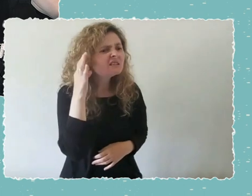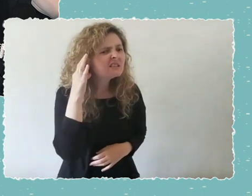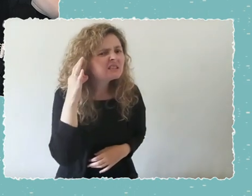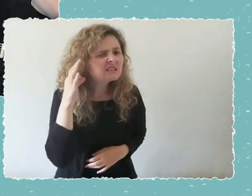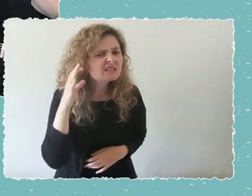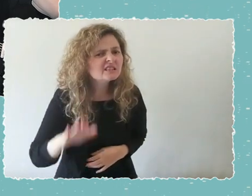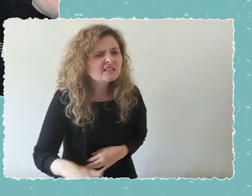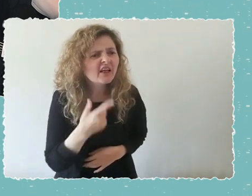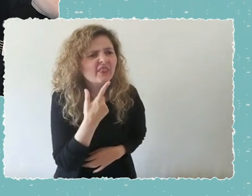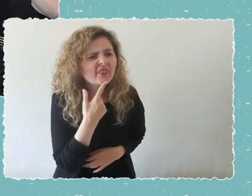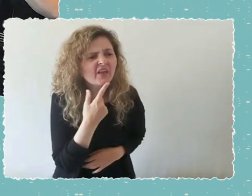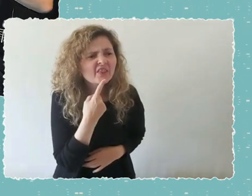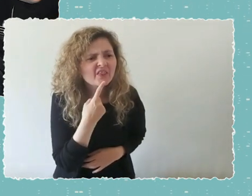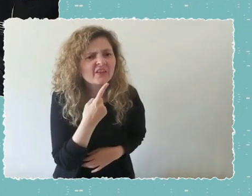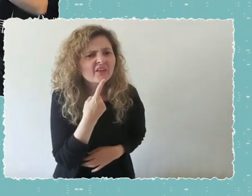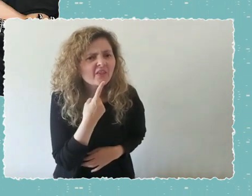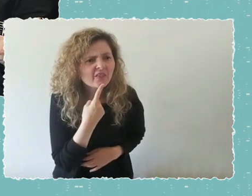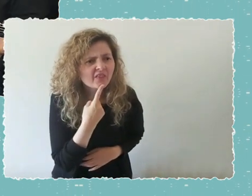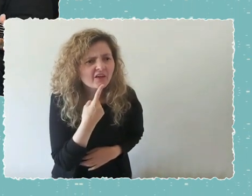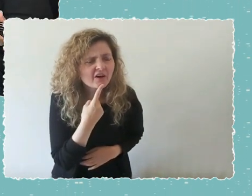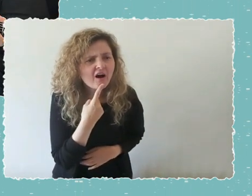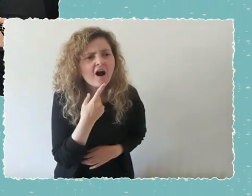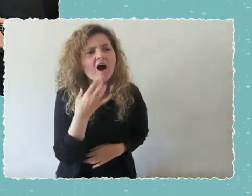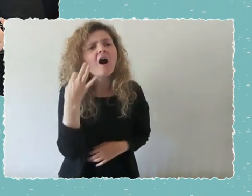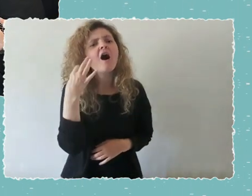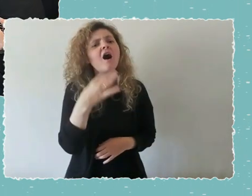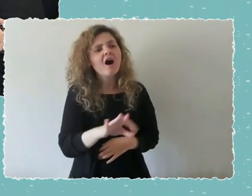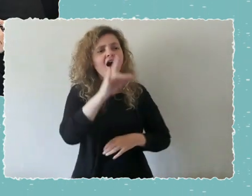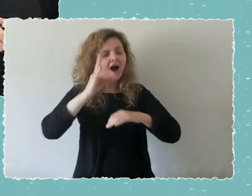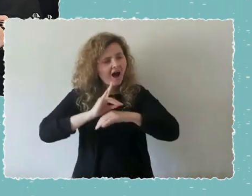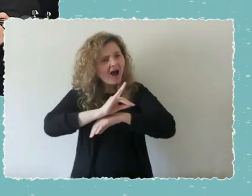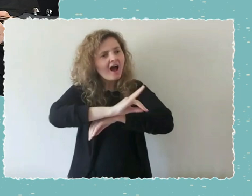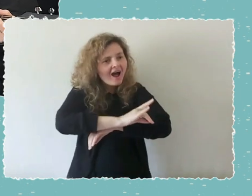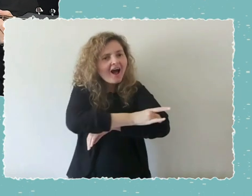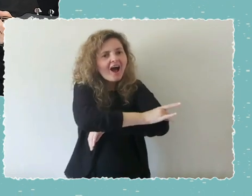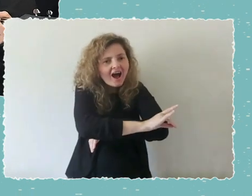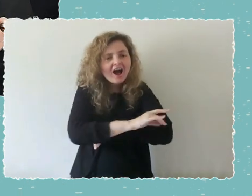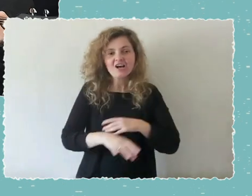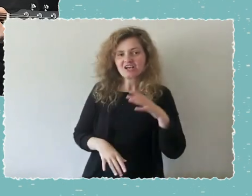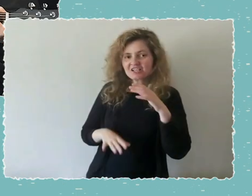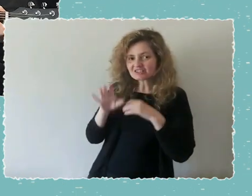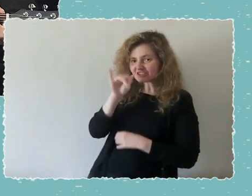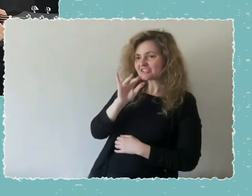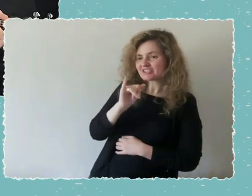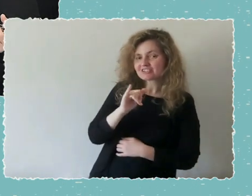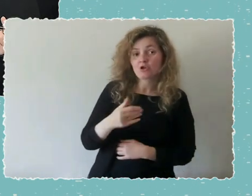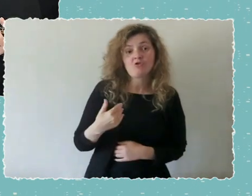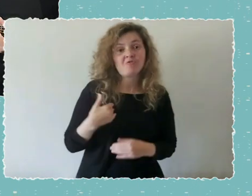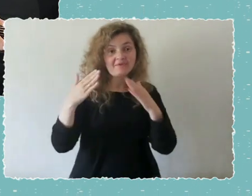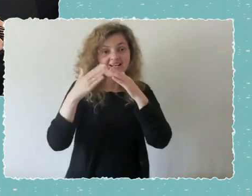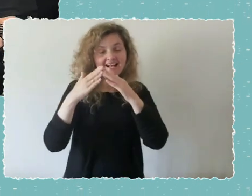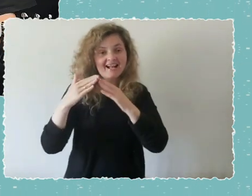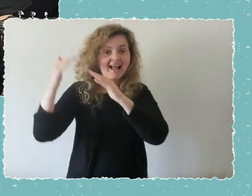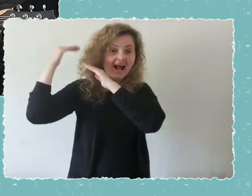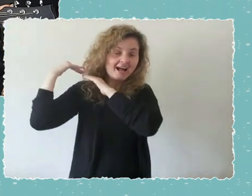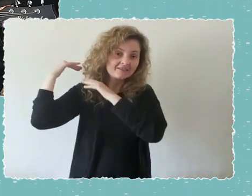aquela nena? Que dixeches? Que dixeches? Ah, caracol! Sí! Levo a miña casa ao